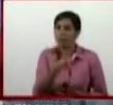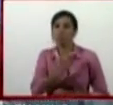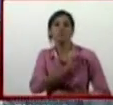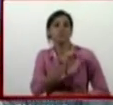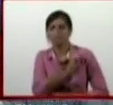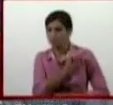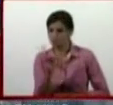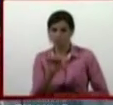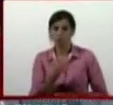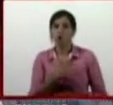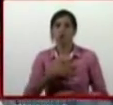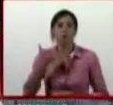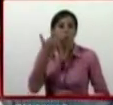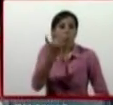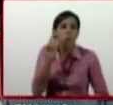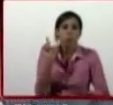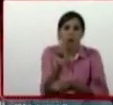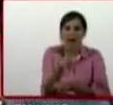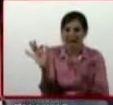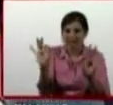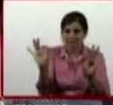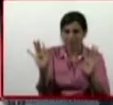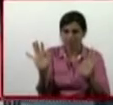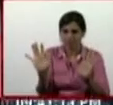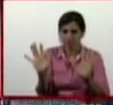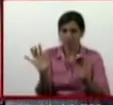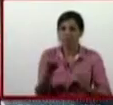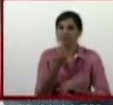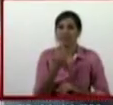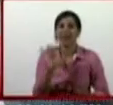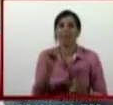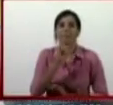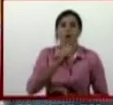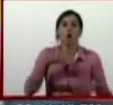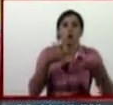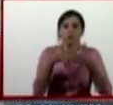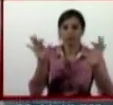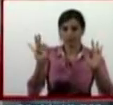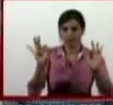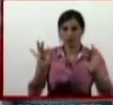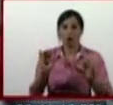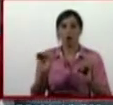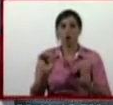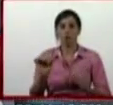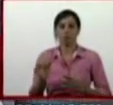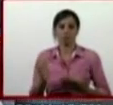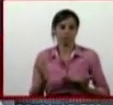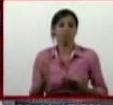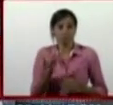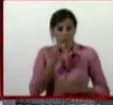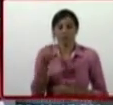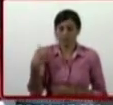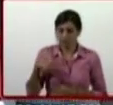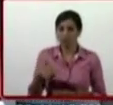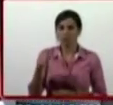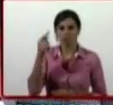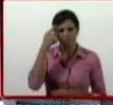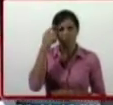ni ofender a nadie con esto, pero es... Nosotros tenemos la información, el pueblo venezolano lo